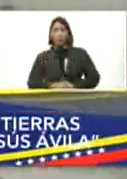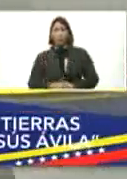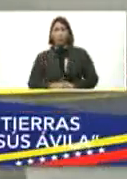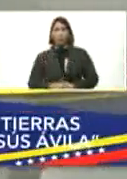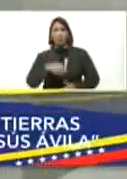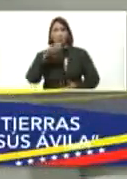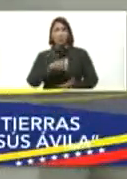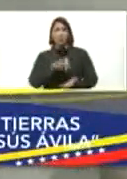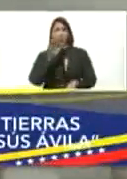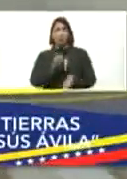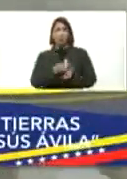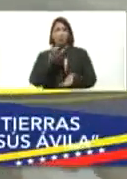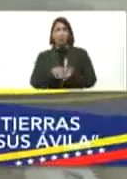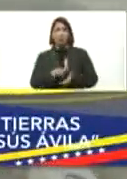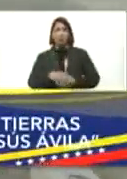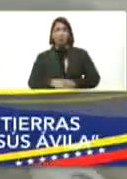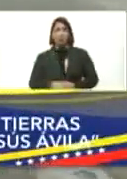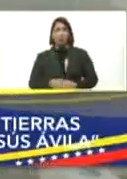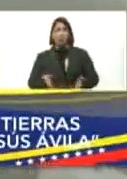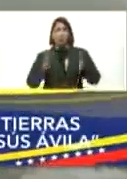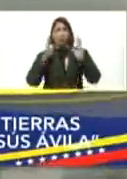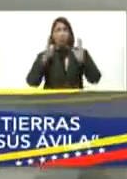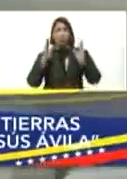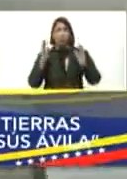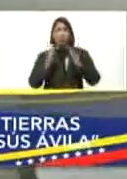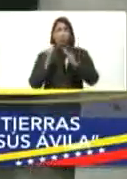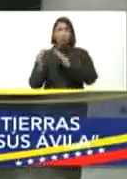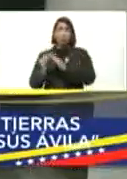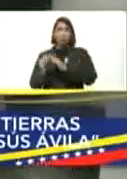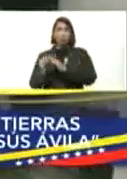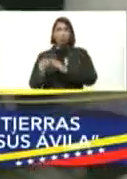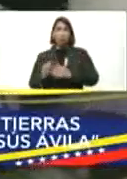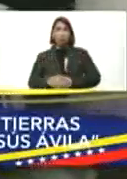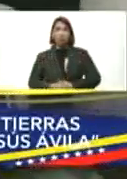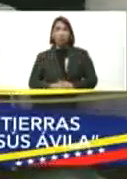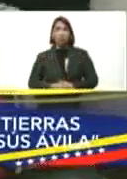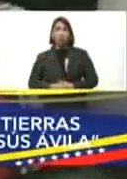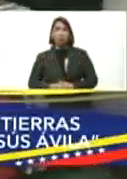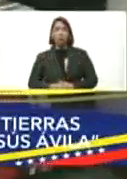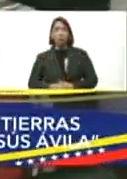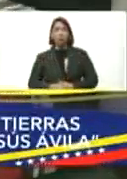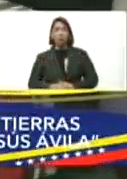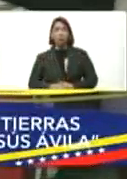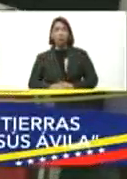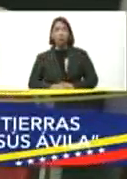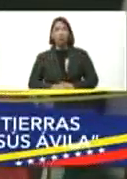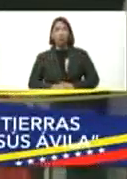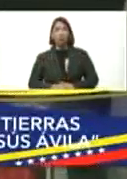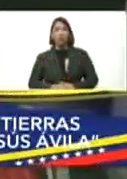estado de Nueva Esparta, en el urbanismo La Arboleda, Jesús Ávila. Adelante, mi comandante.